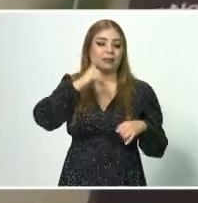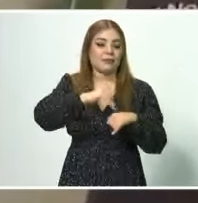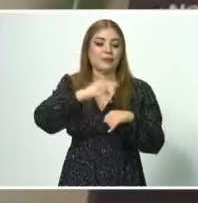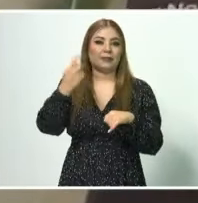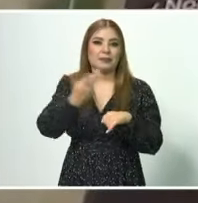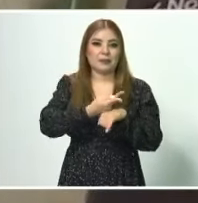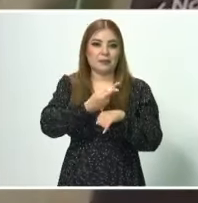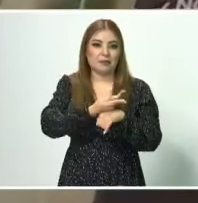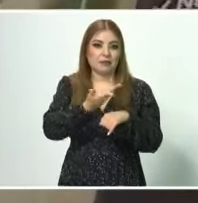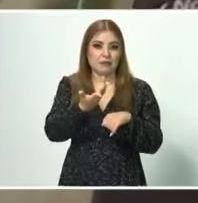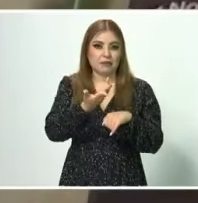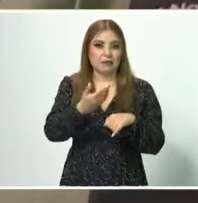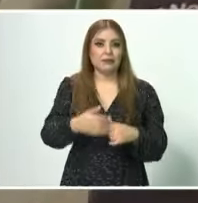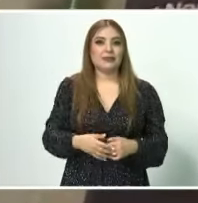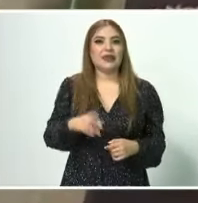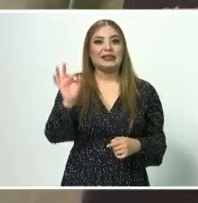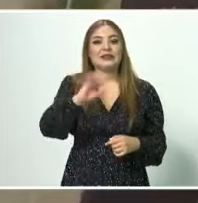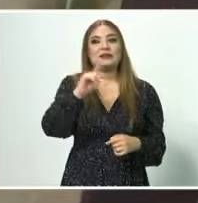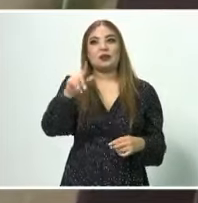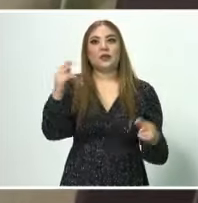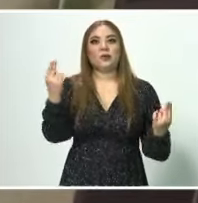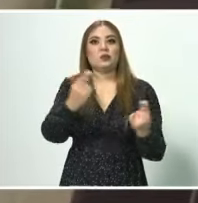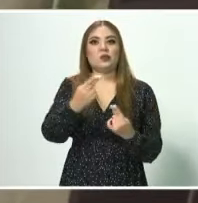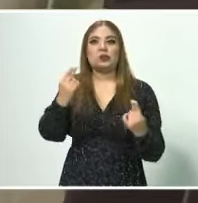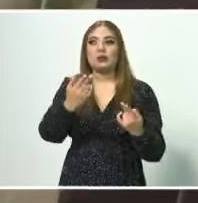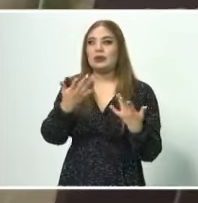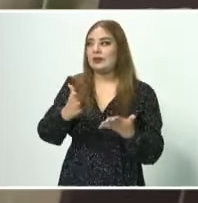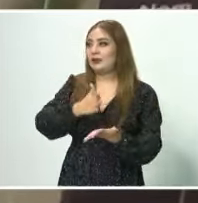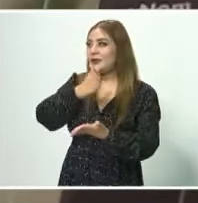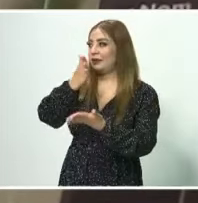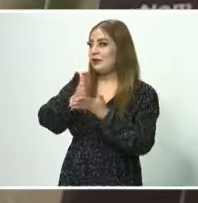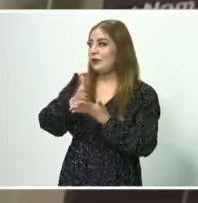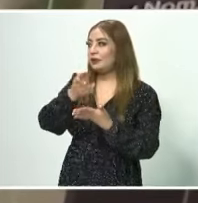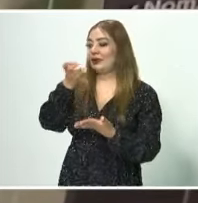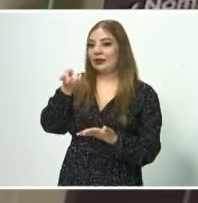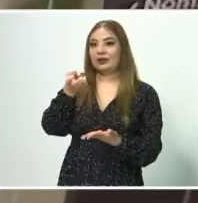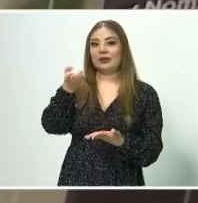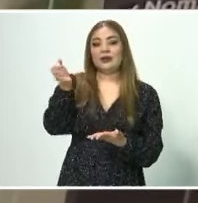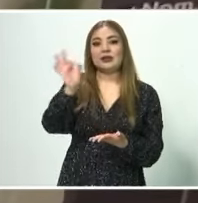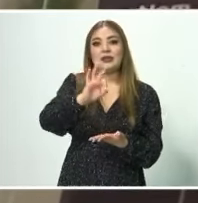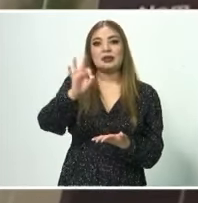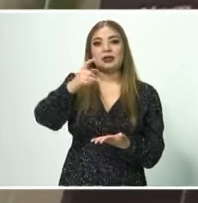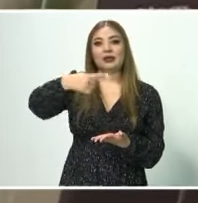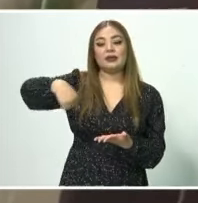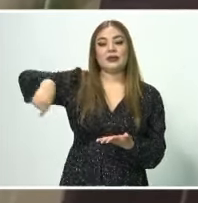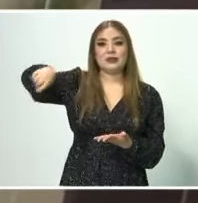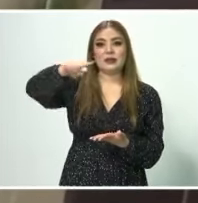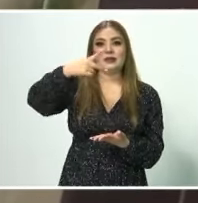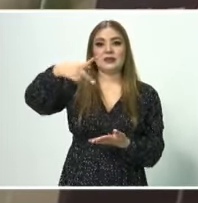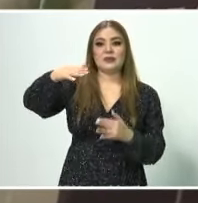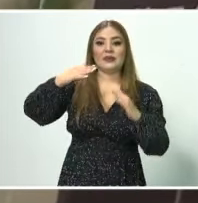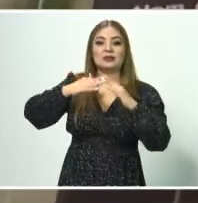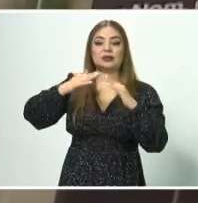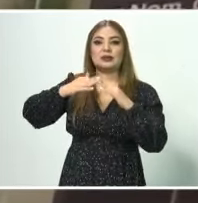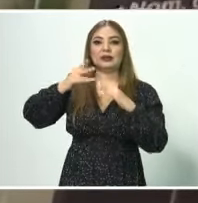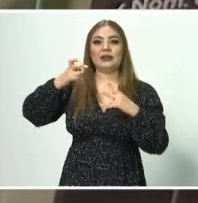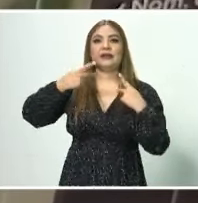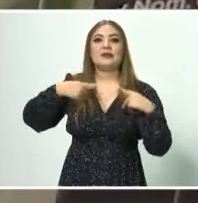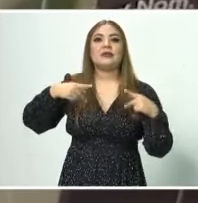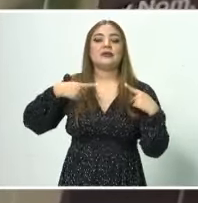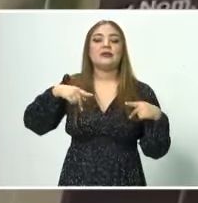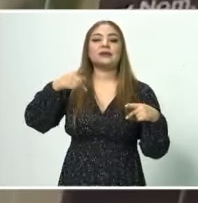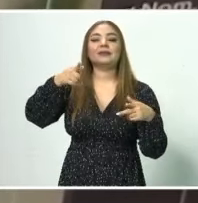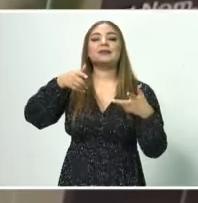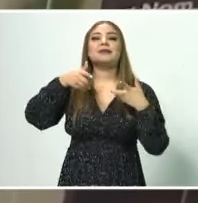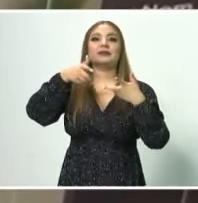situación tal vez ya le urgía llegar y bueno Pues decidió hacerlo justamente en el domicilio de esta persona en la calle